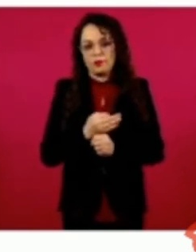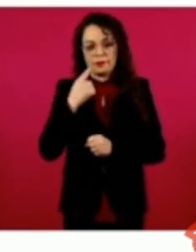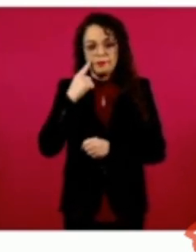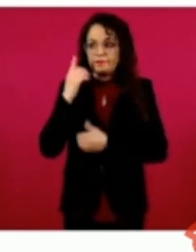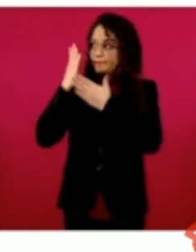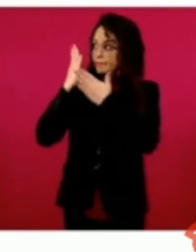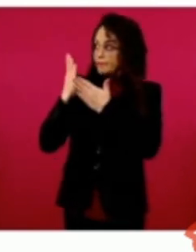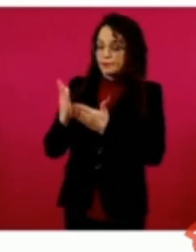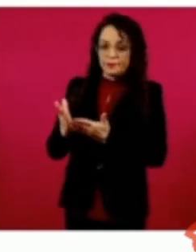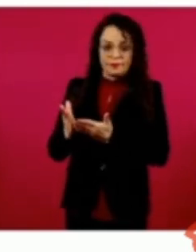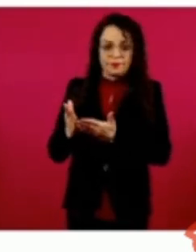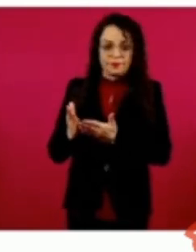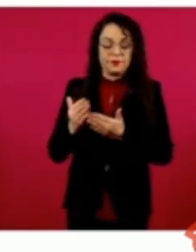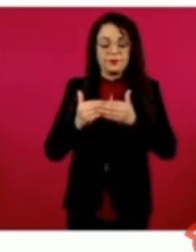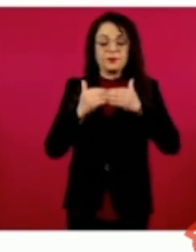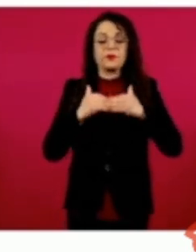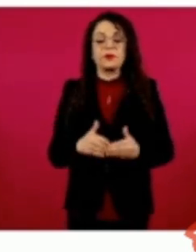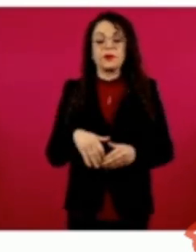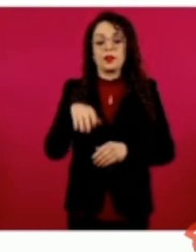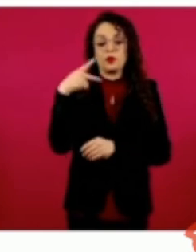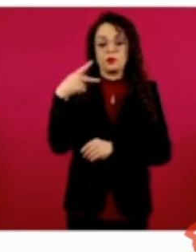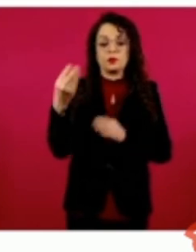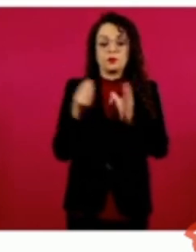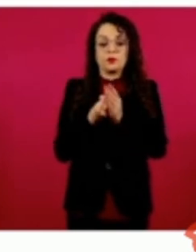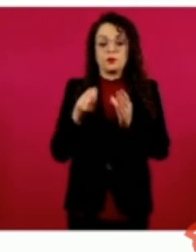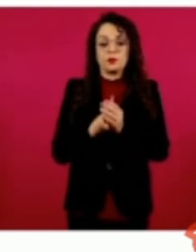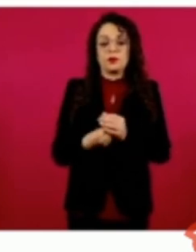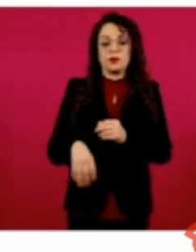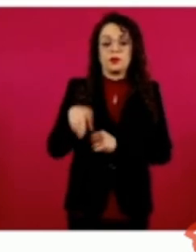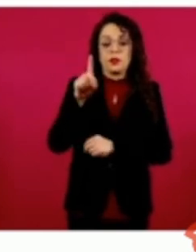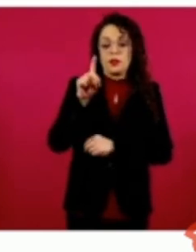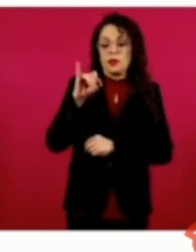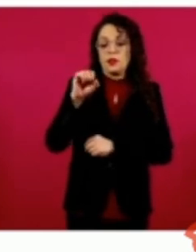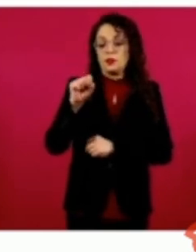En los distritos federales, Para la elección de 24.